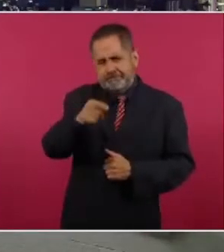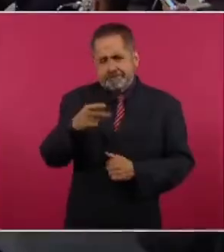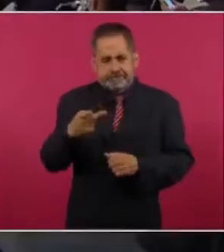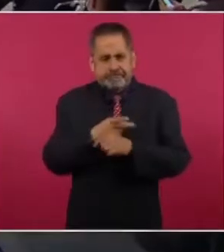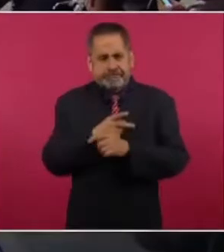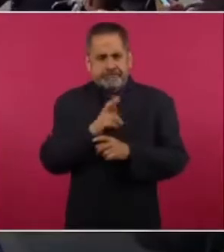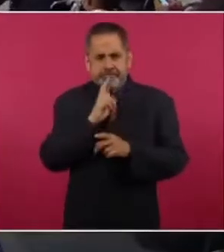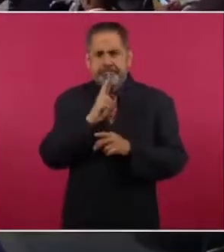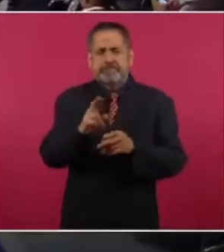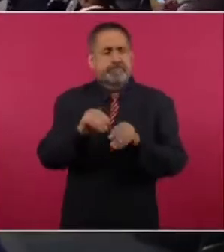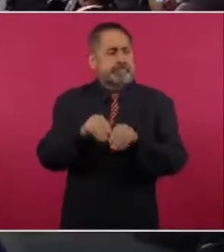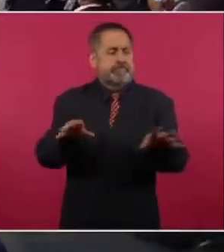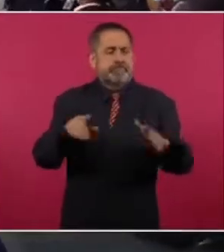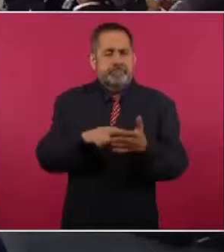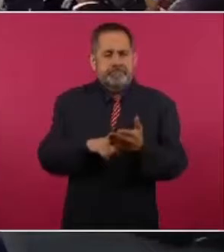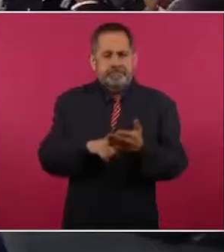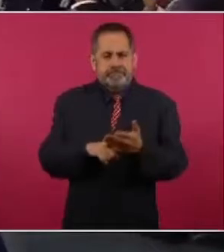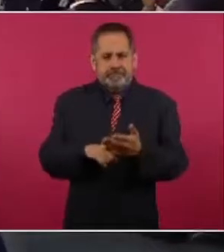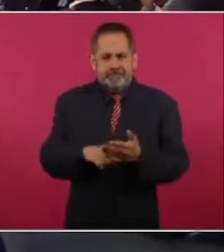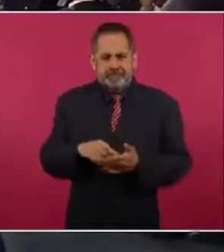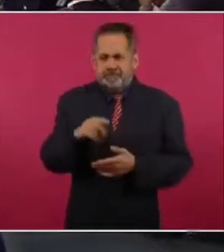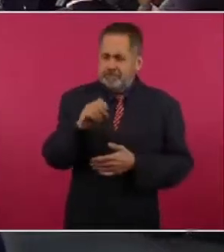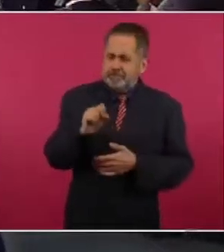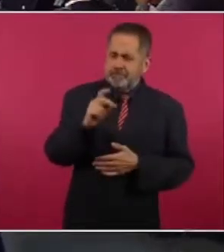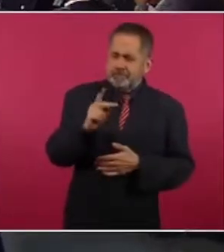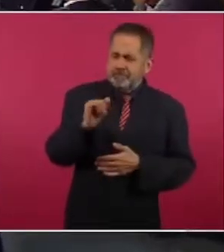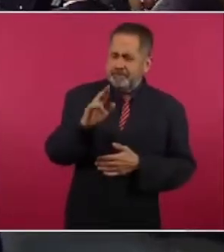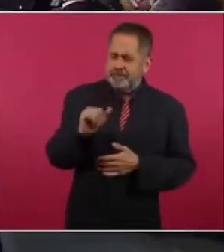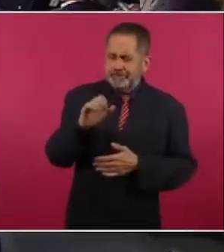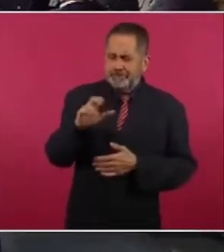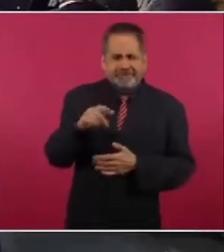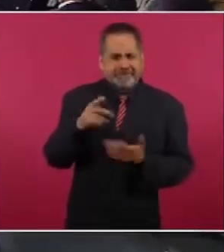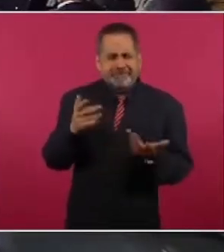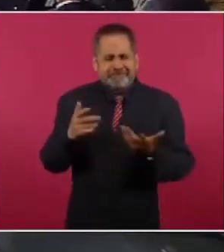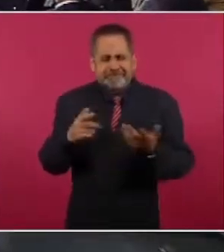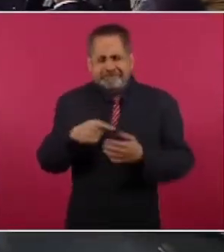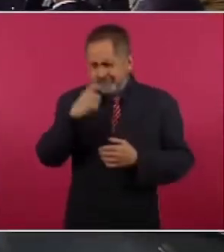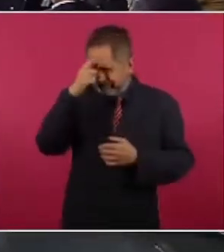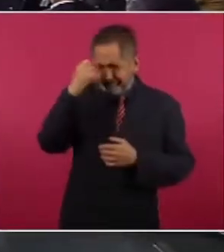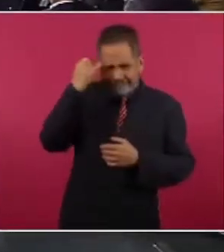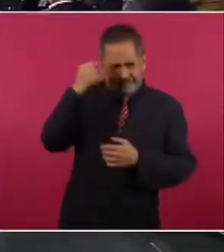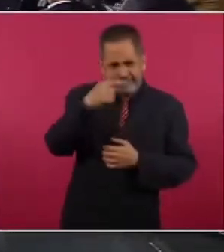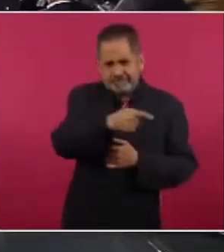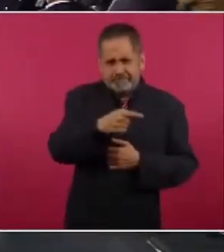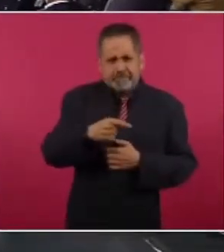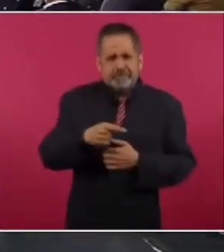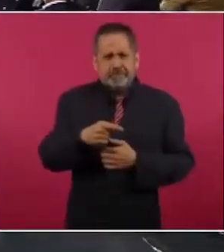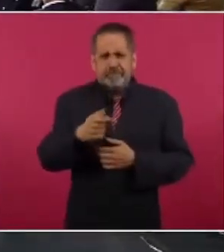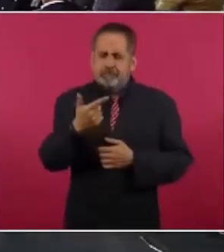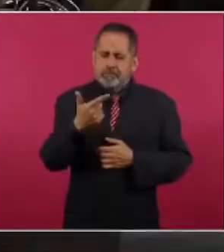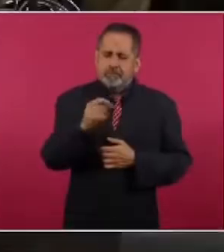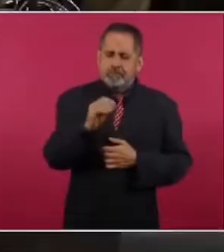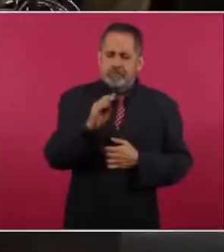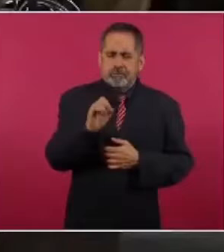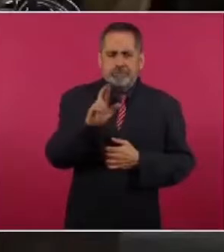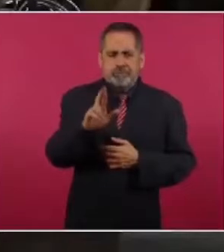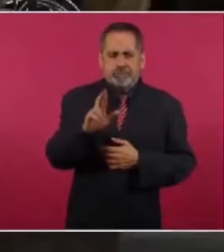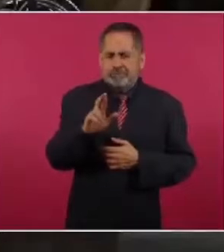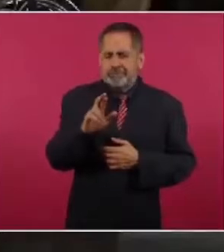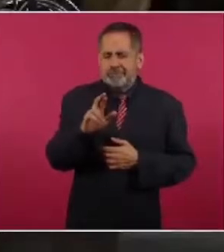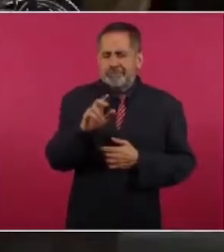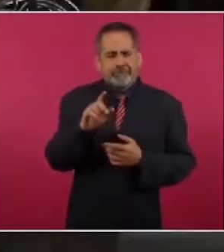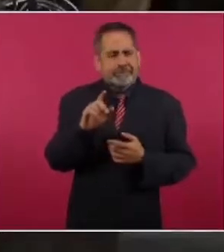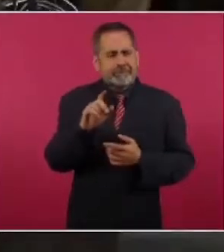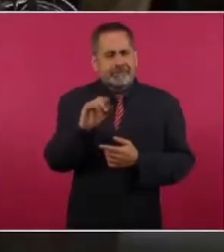resultados del OSPI Rank. Esta es una iniciativa del Global Health Intelligence. Esto